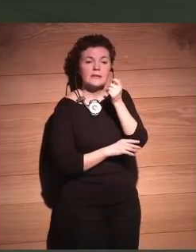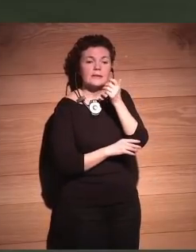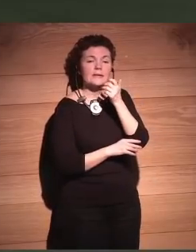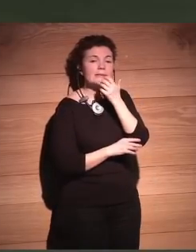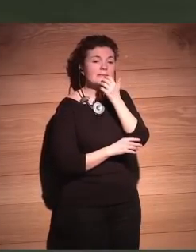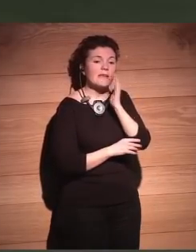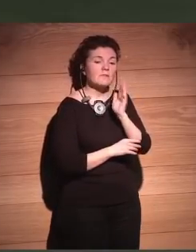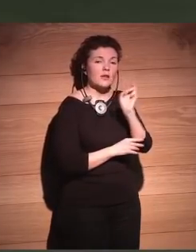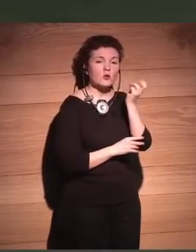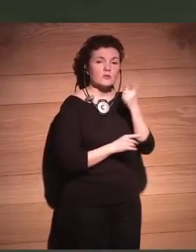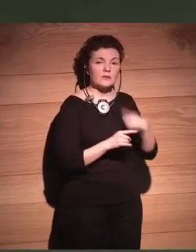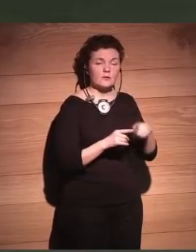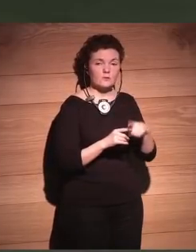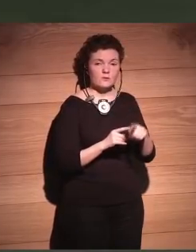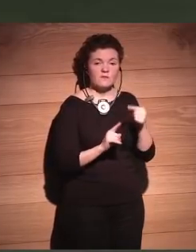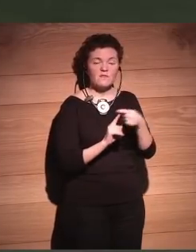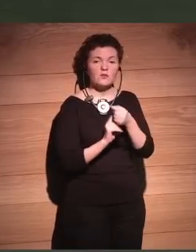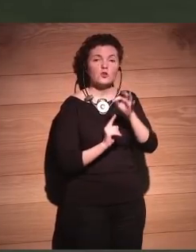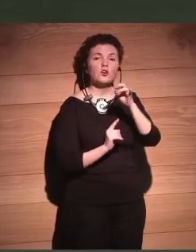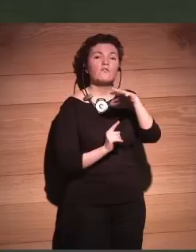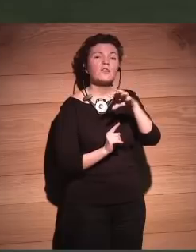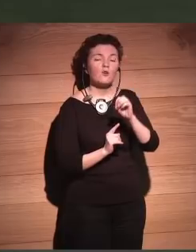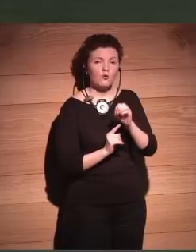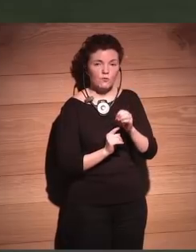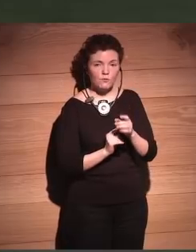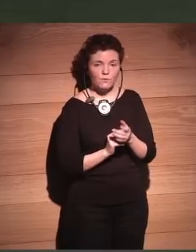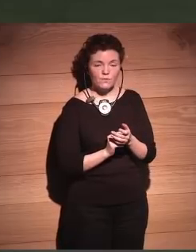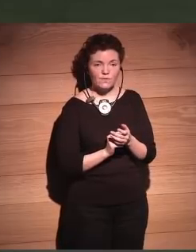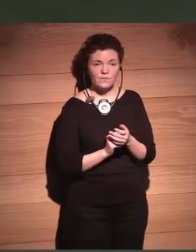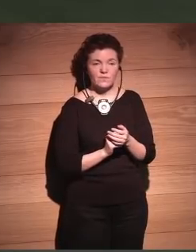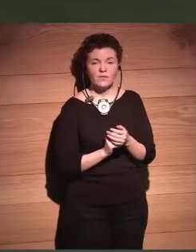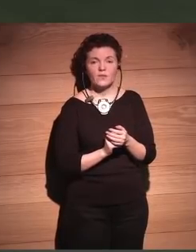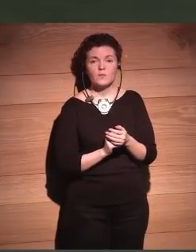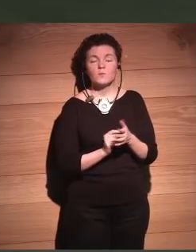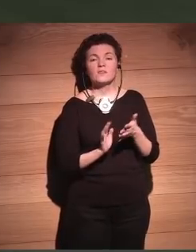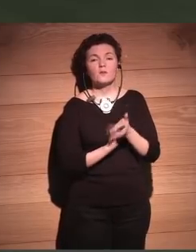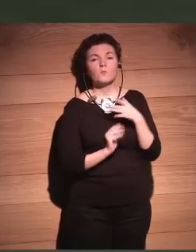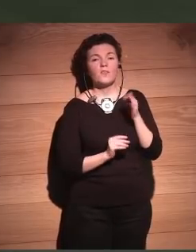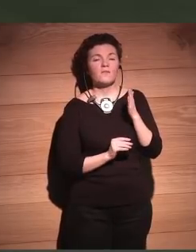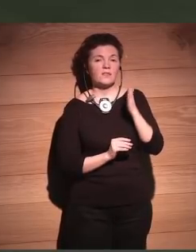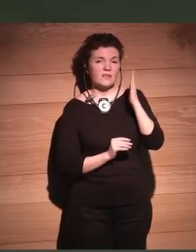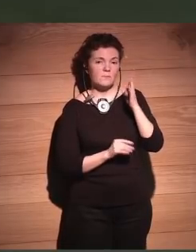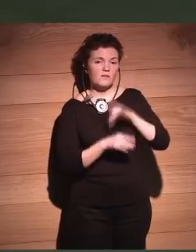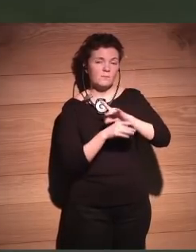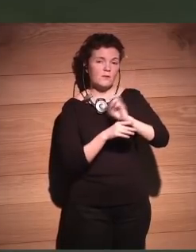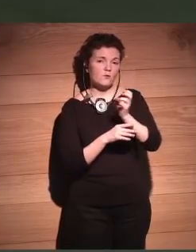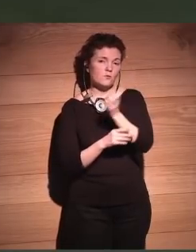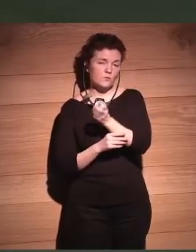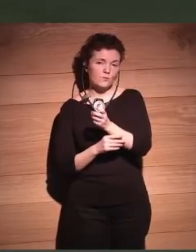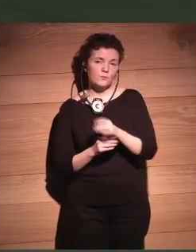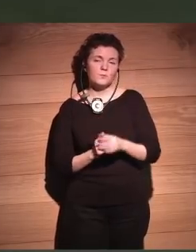inundar el cerebro con este factor trófico, porque eso iría en detrimento. Para las